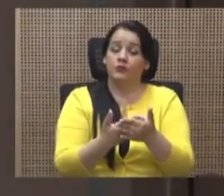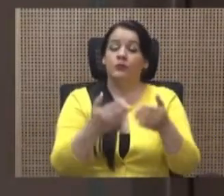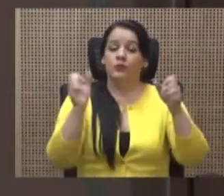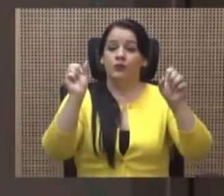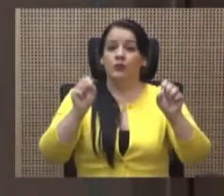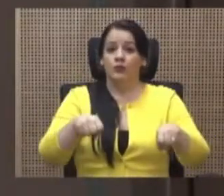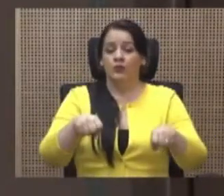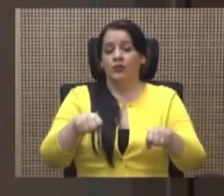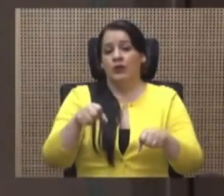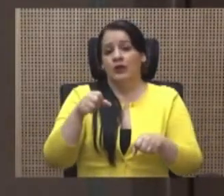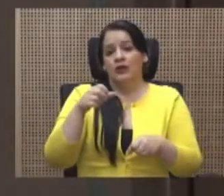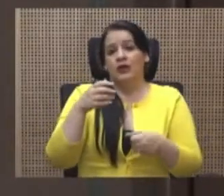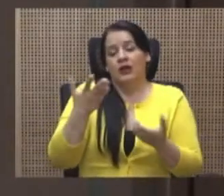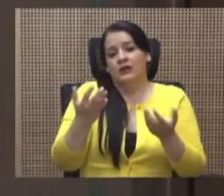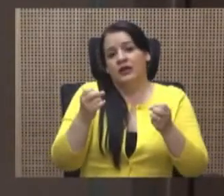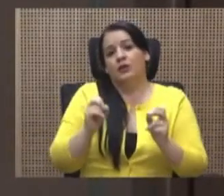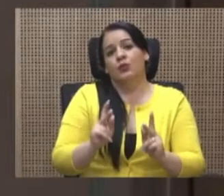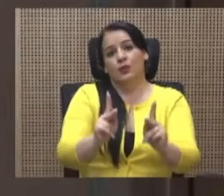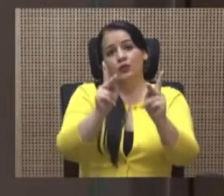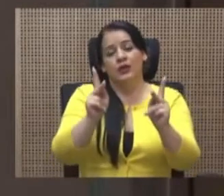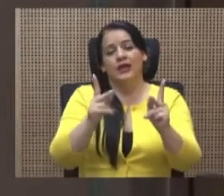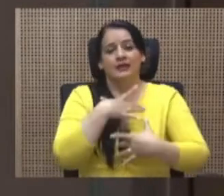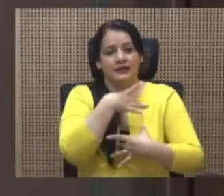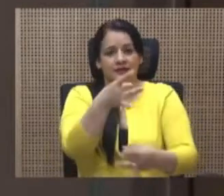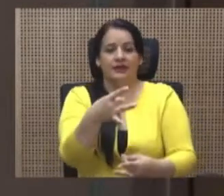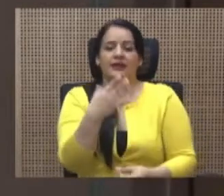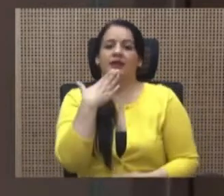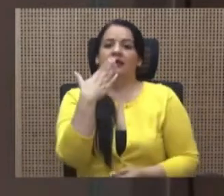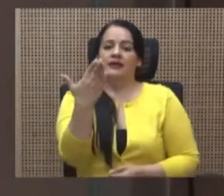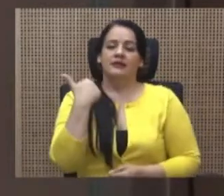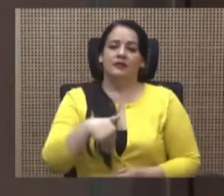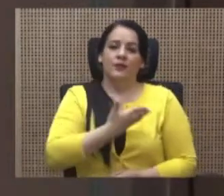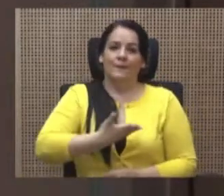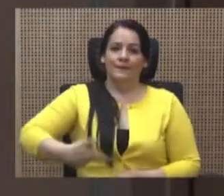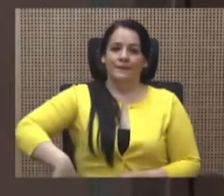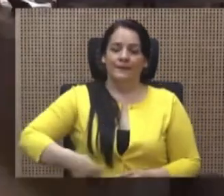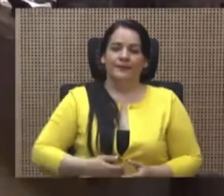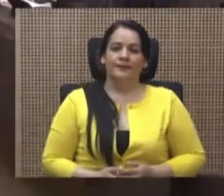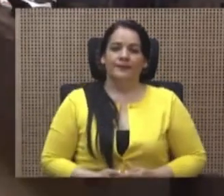representa una oportunidad interesante muchas gracias señor presidente